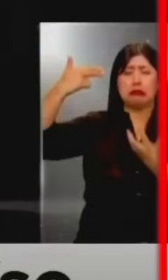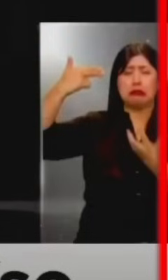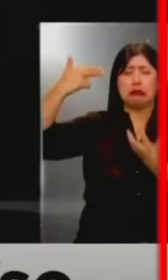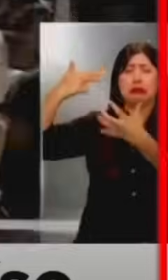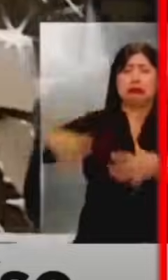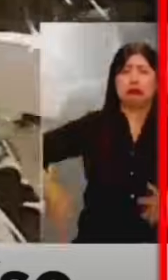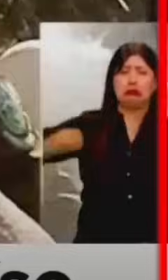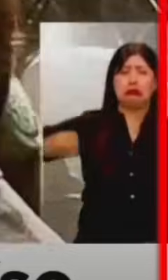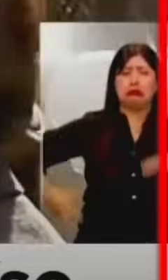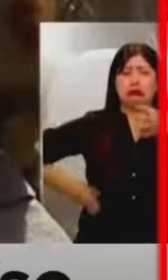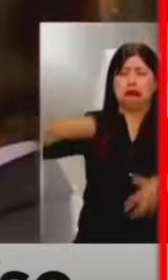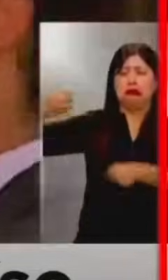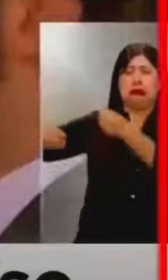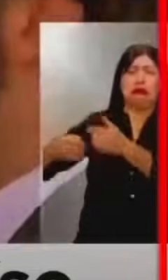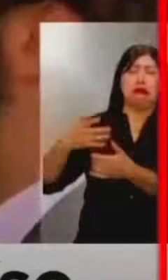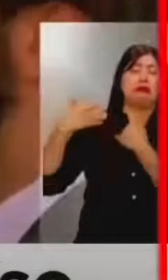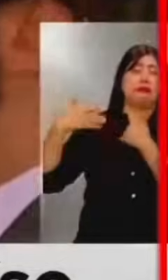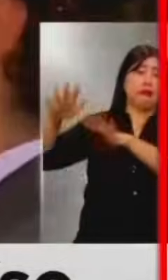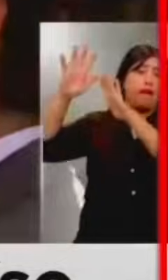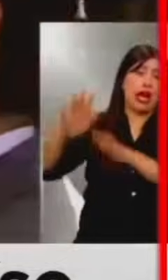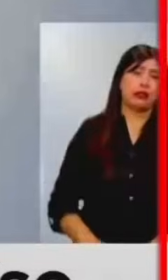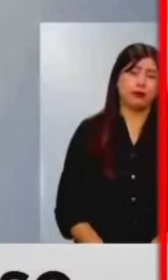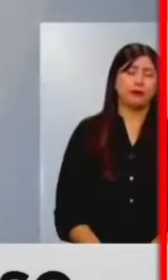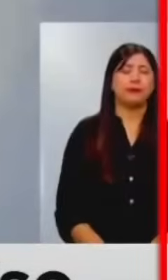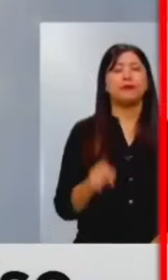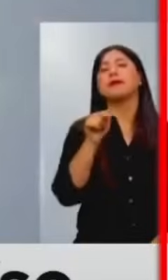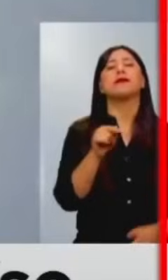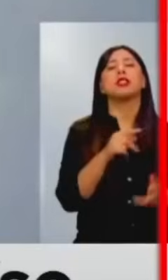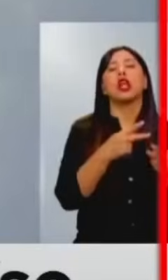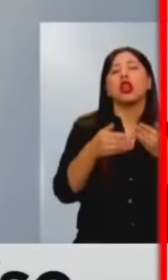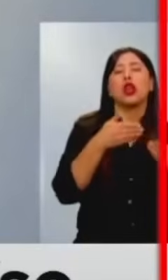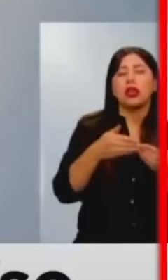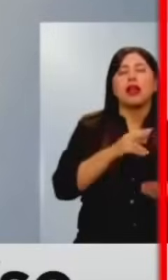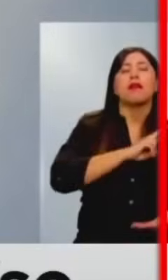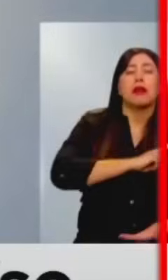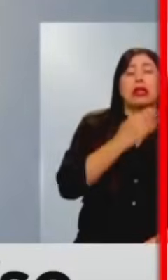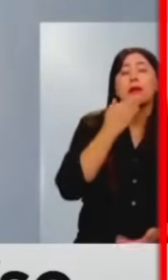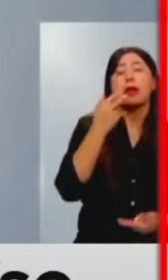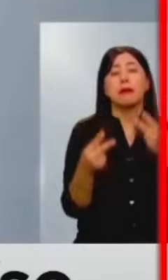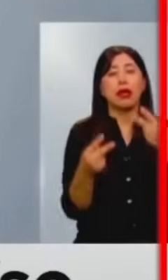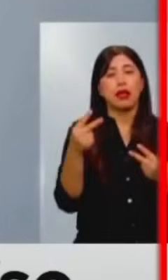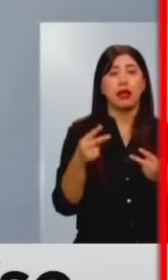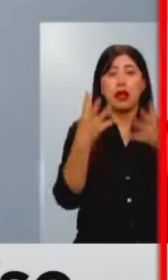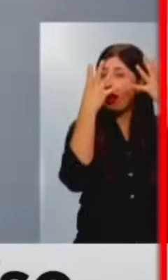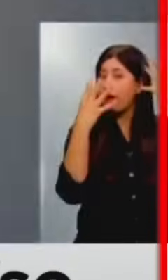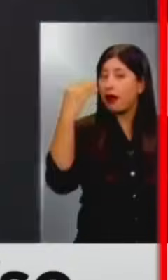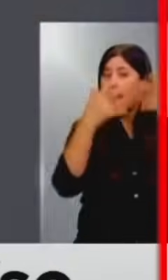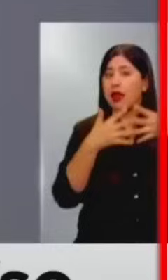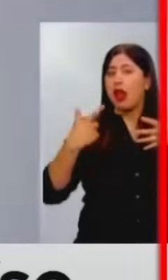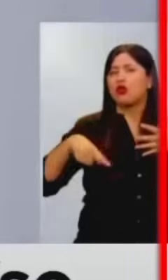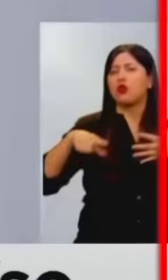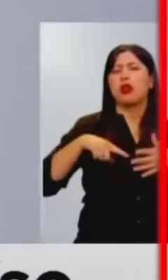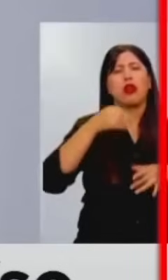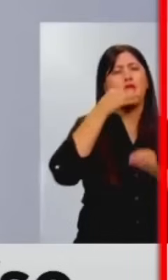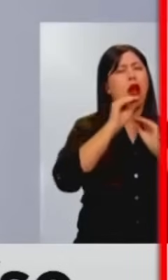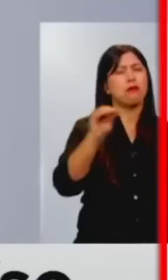guárdenselo en su casa. Distintos hechos delictuales en las calles de Valparaíso y Viña del Mar, que llevó a la Embajada de Estados Unidos a emitir una alerta preventiva a